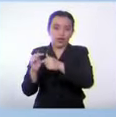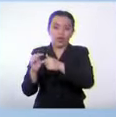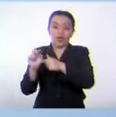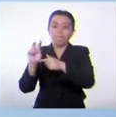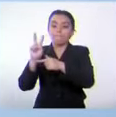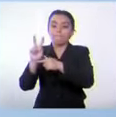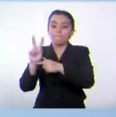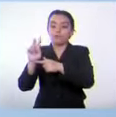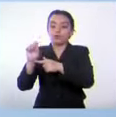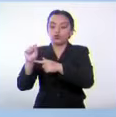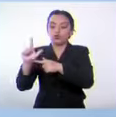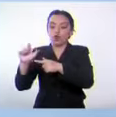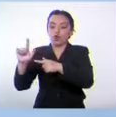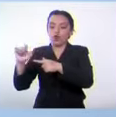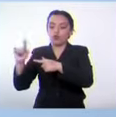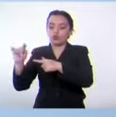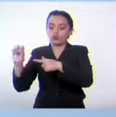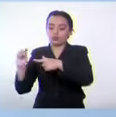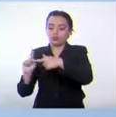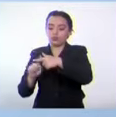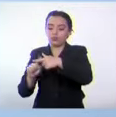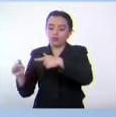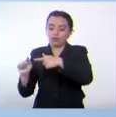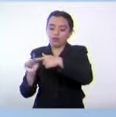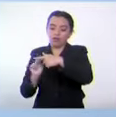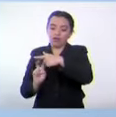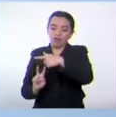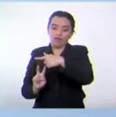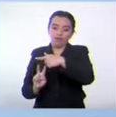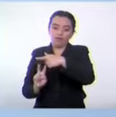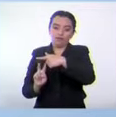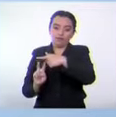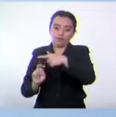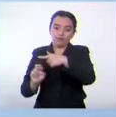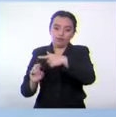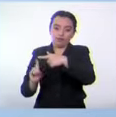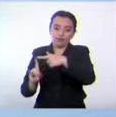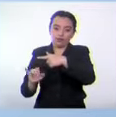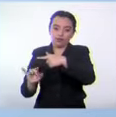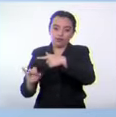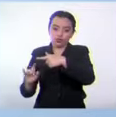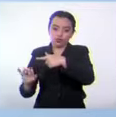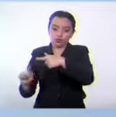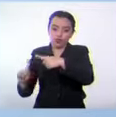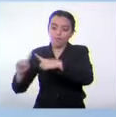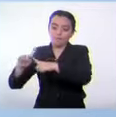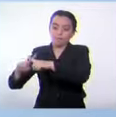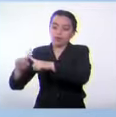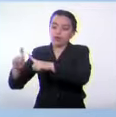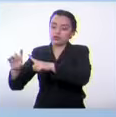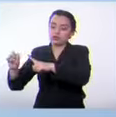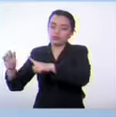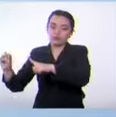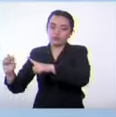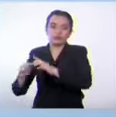de soluto dividido entre el volumen de disolución multiplicado por 100.